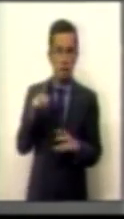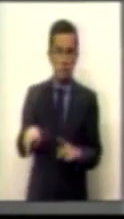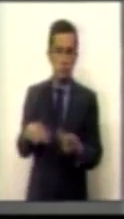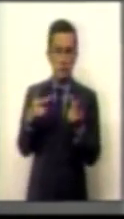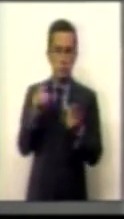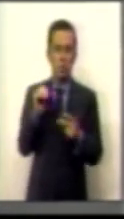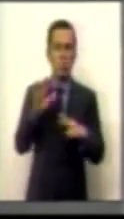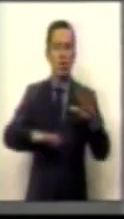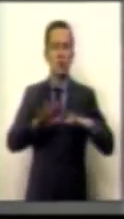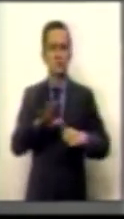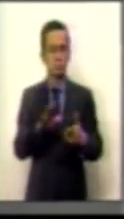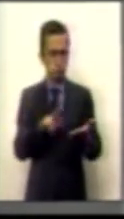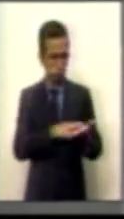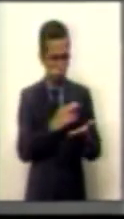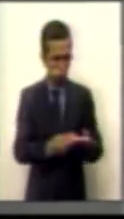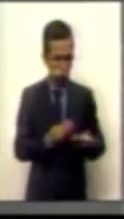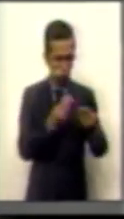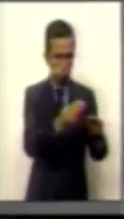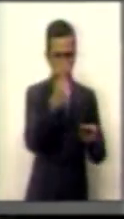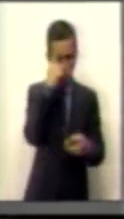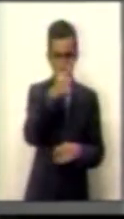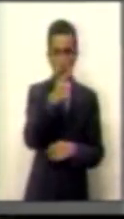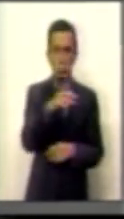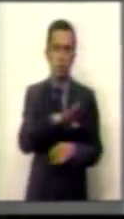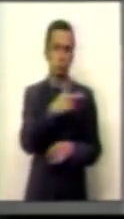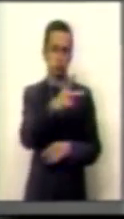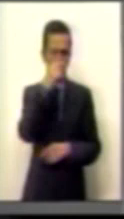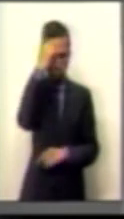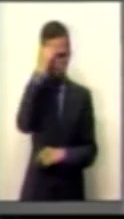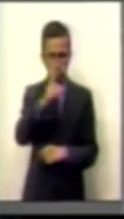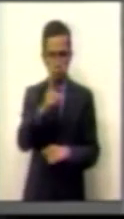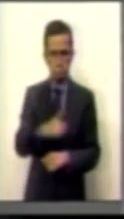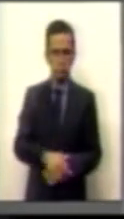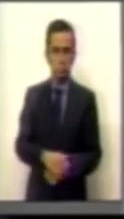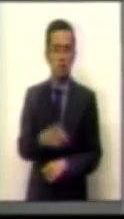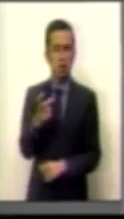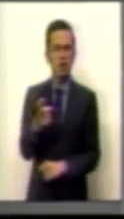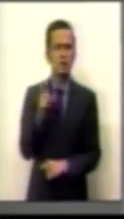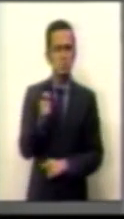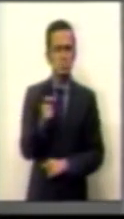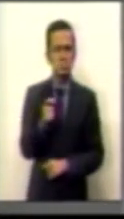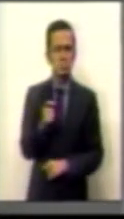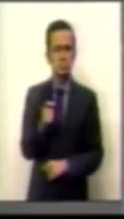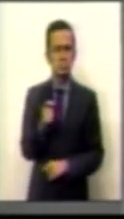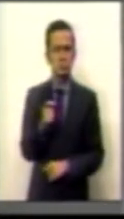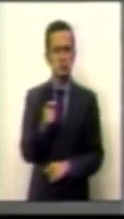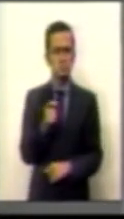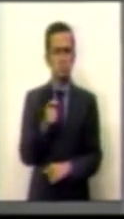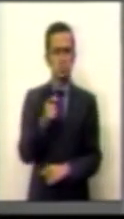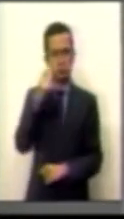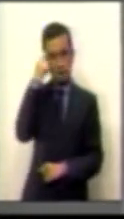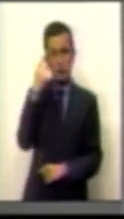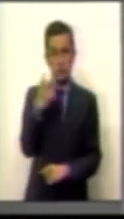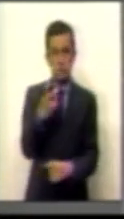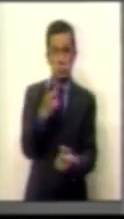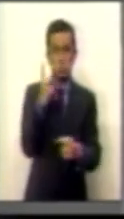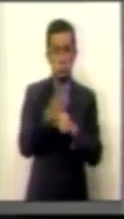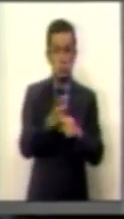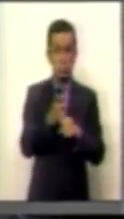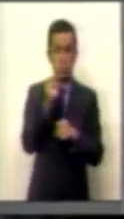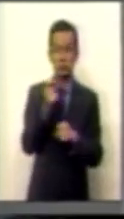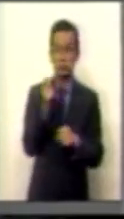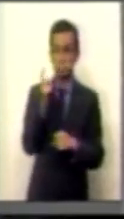poderes generales para ejercer actos de administración y dominio, todo eso para encubrir lo que originalmente fue un préstamo de